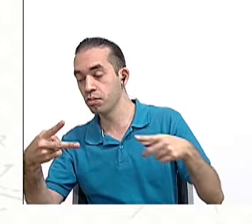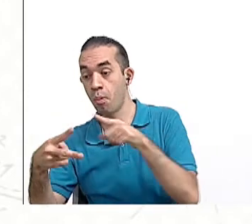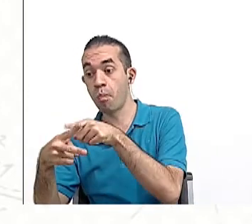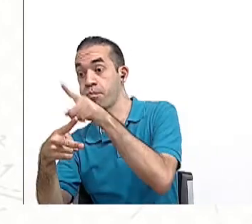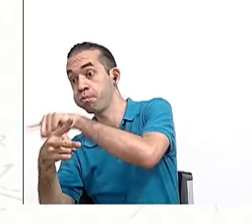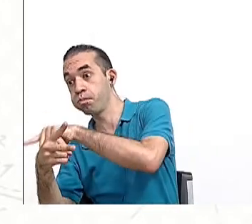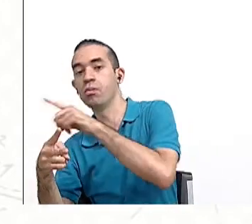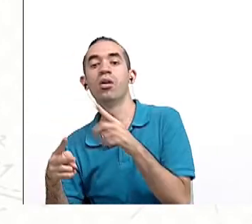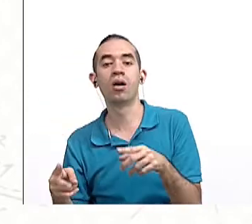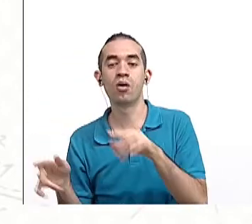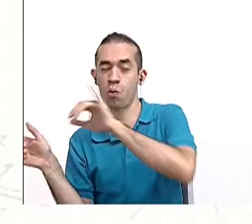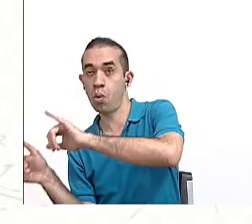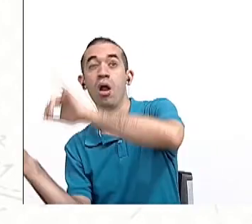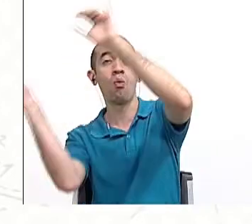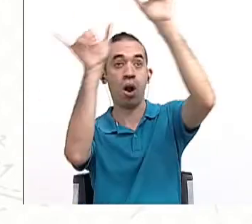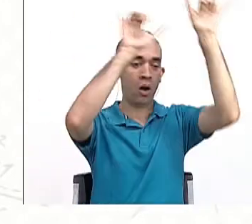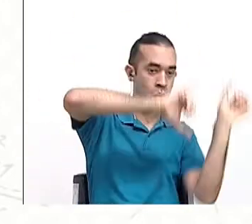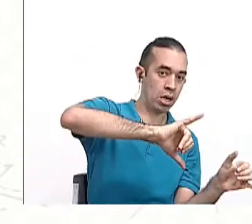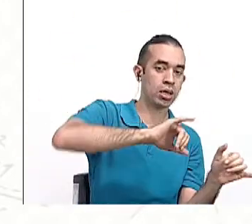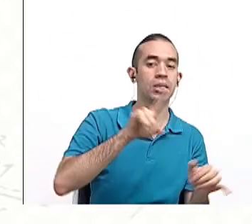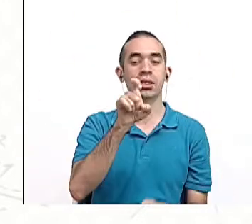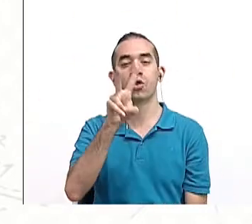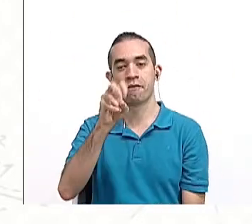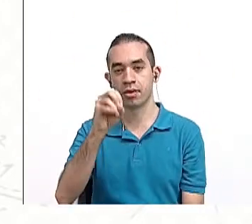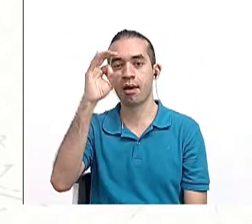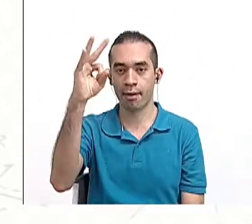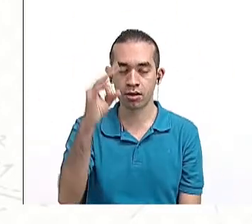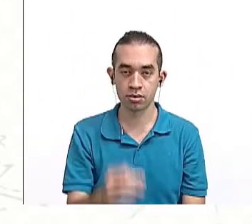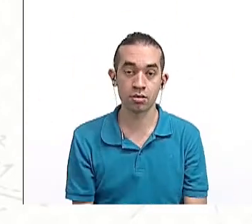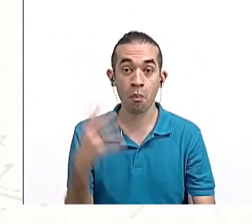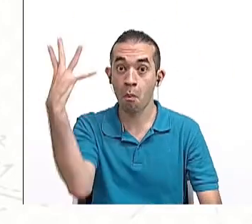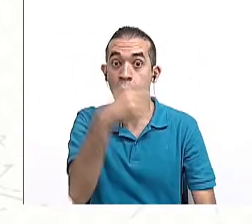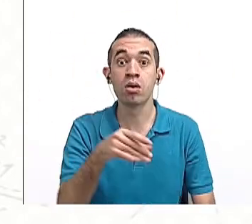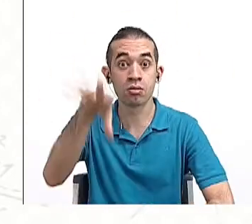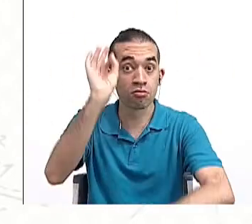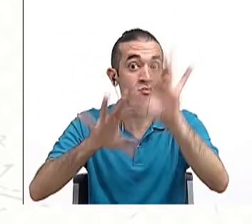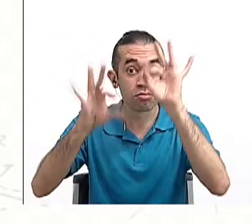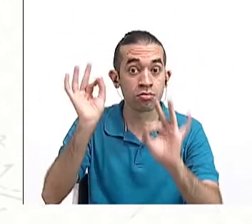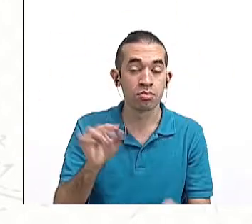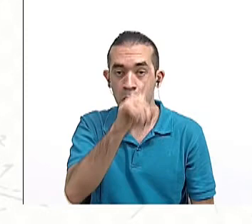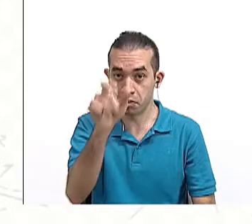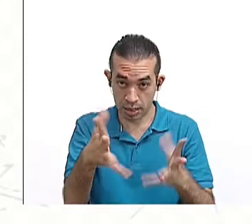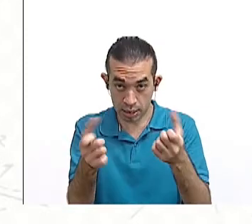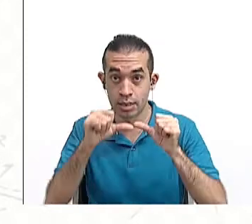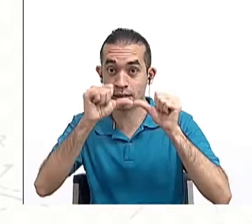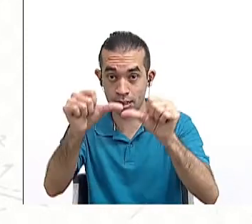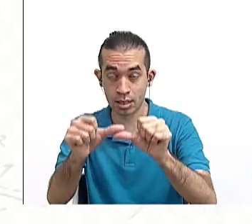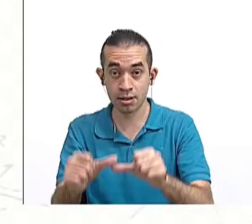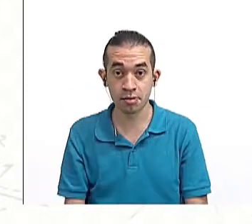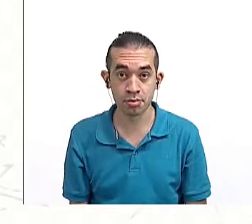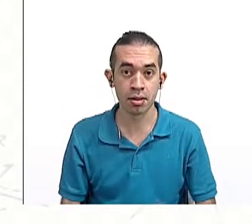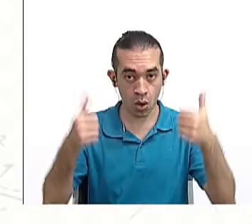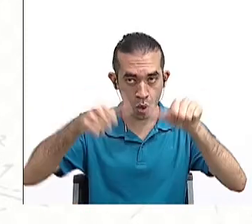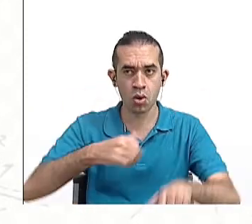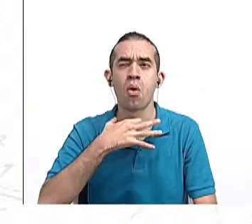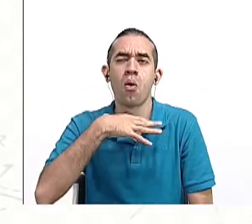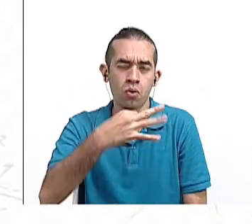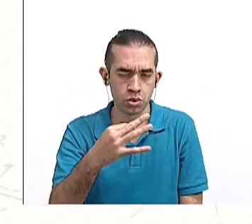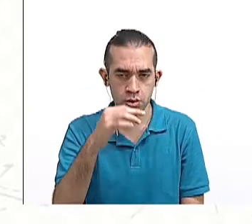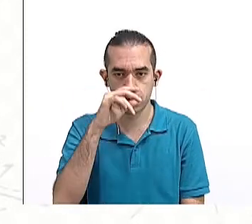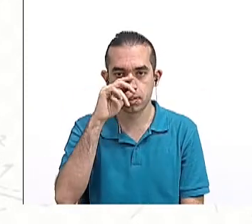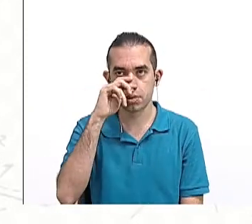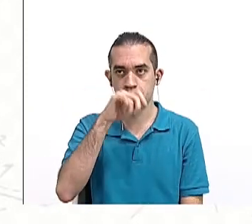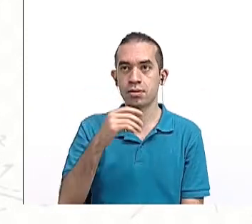creyendo todo esto que estamos descubriendo y verdad bueno quieren seguir les parece con mucho gusto para eso estamos